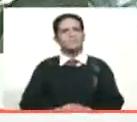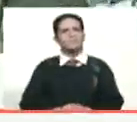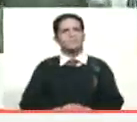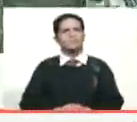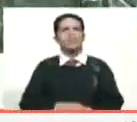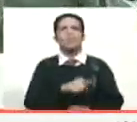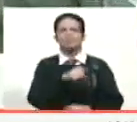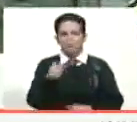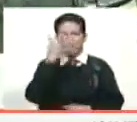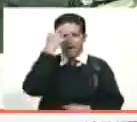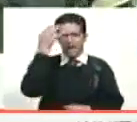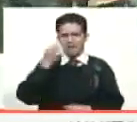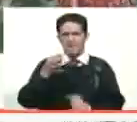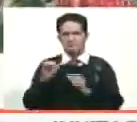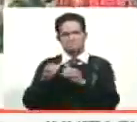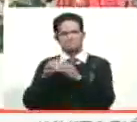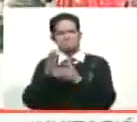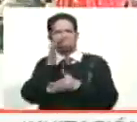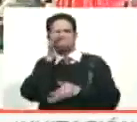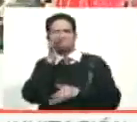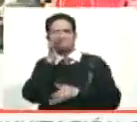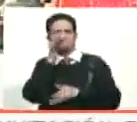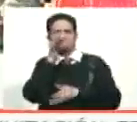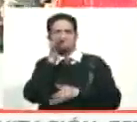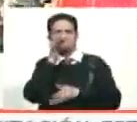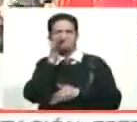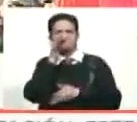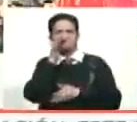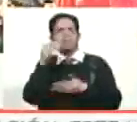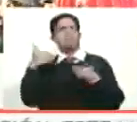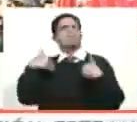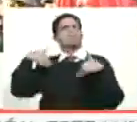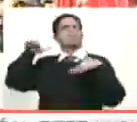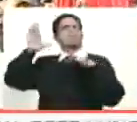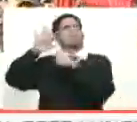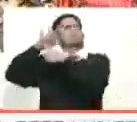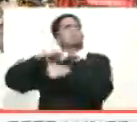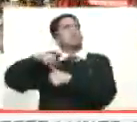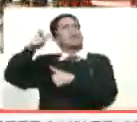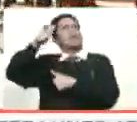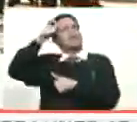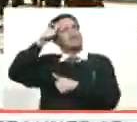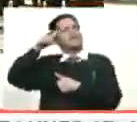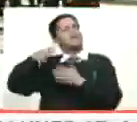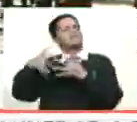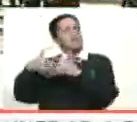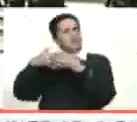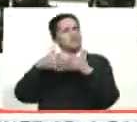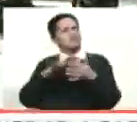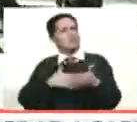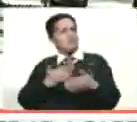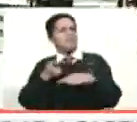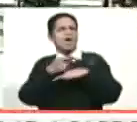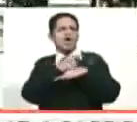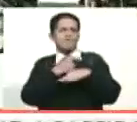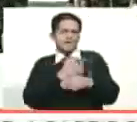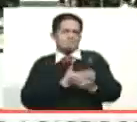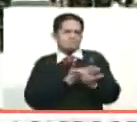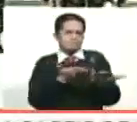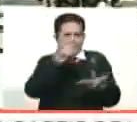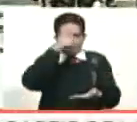¿Creen ustedes que la oligarquía arrodillada al imperio yanqui estará en condiciones de gobernar para el pueblo en